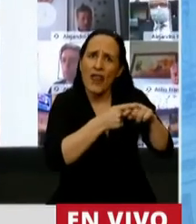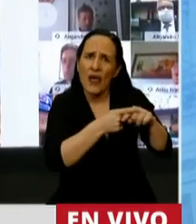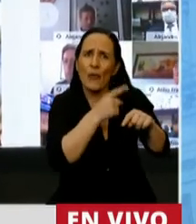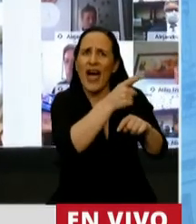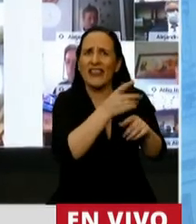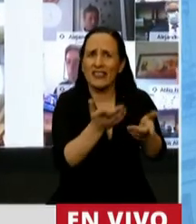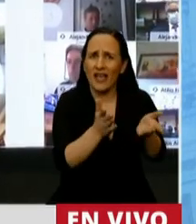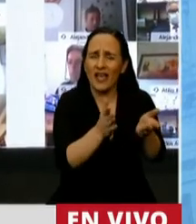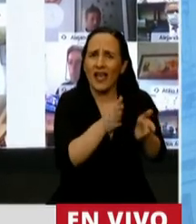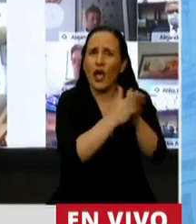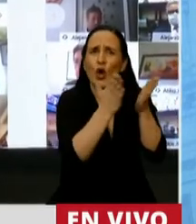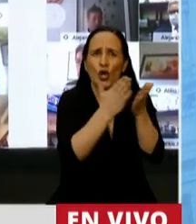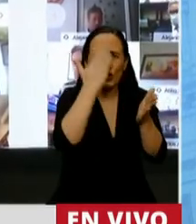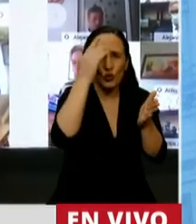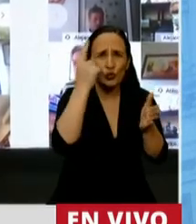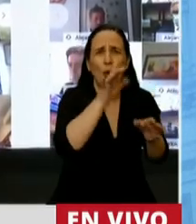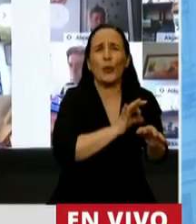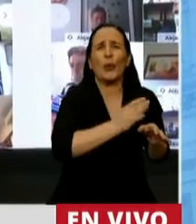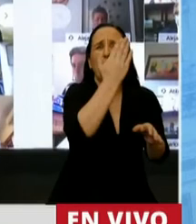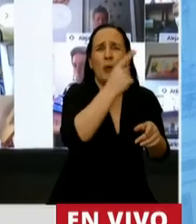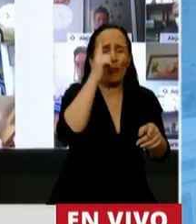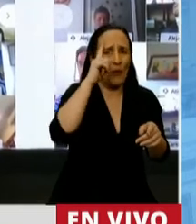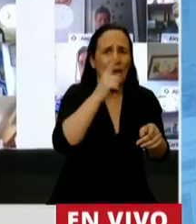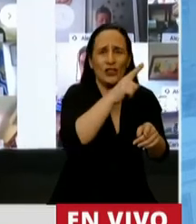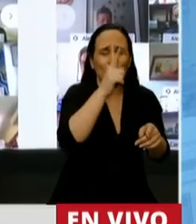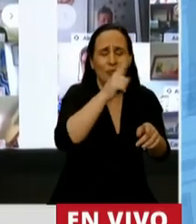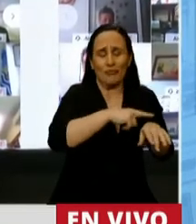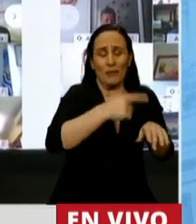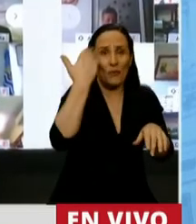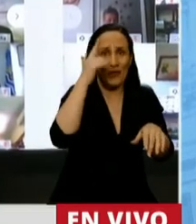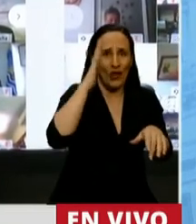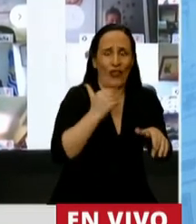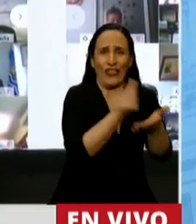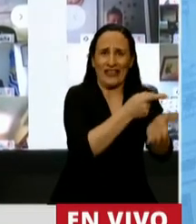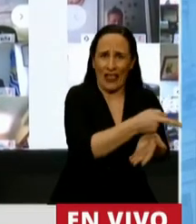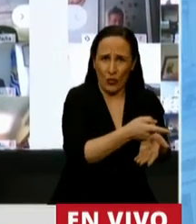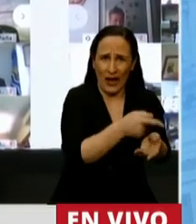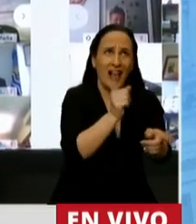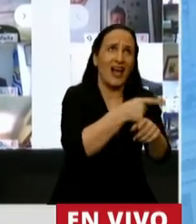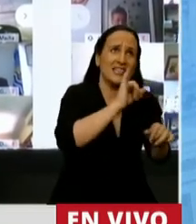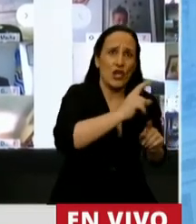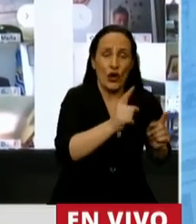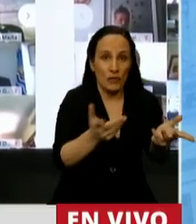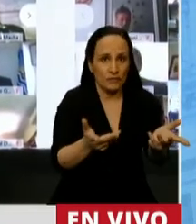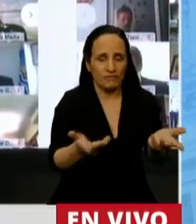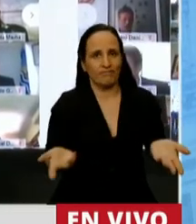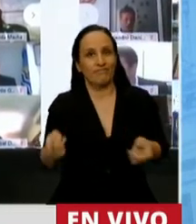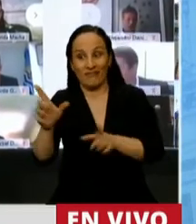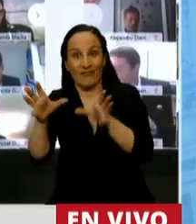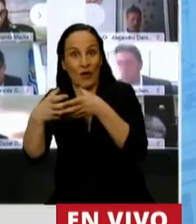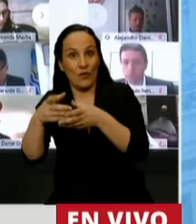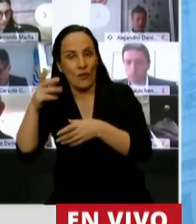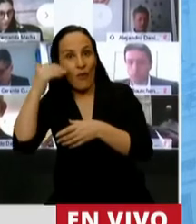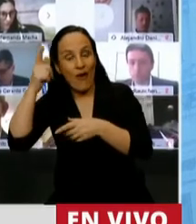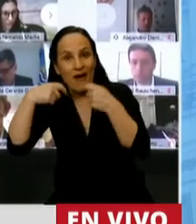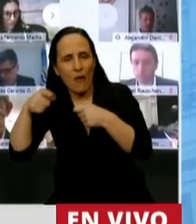no la constitución de la dictadura. El amor por sus hijos, por sus hijas, por sus